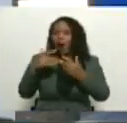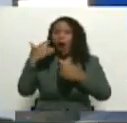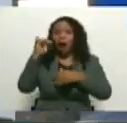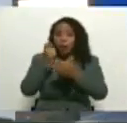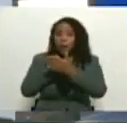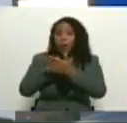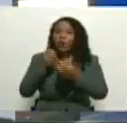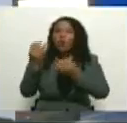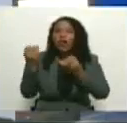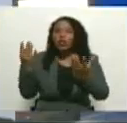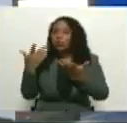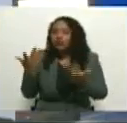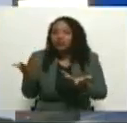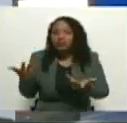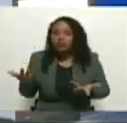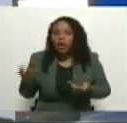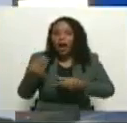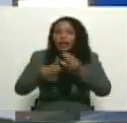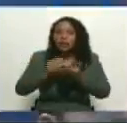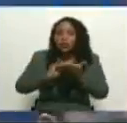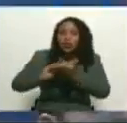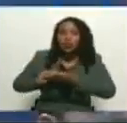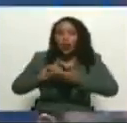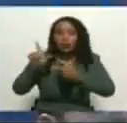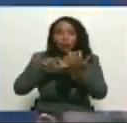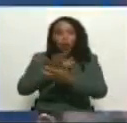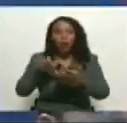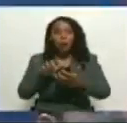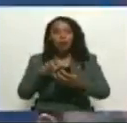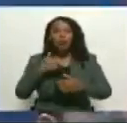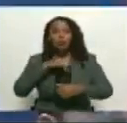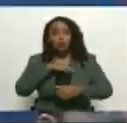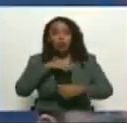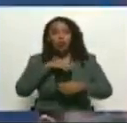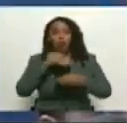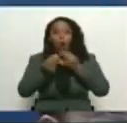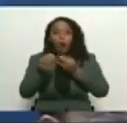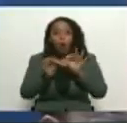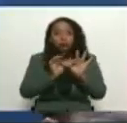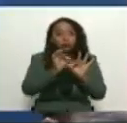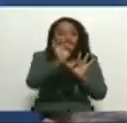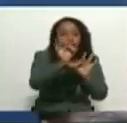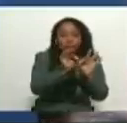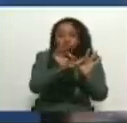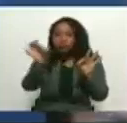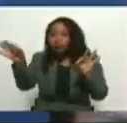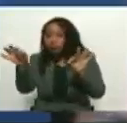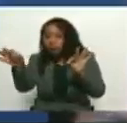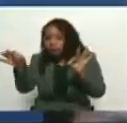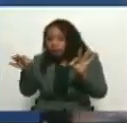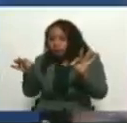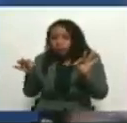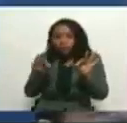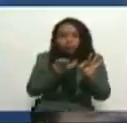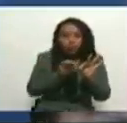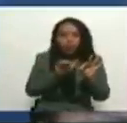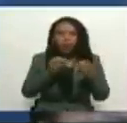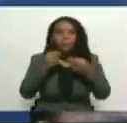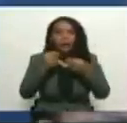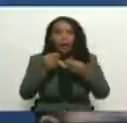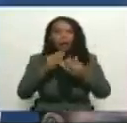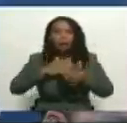pagarlas. Así es. ¿Ah? Estamos trabajando en la delimitación por coordenadas geográficas para tenerlo bien delimitado,